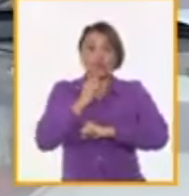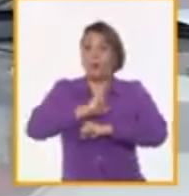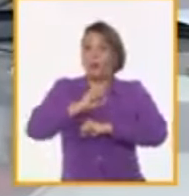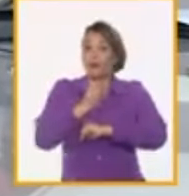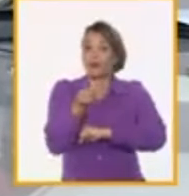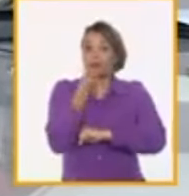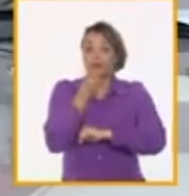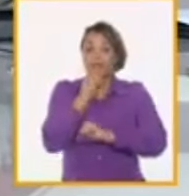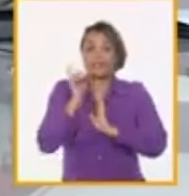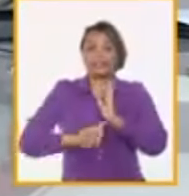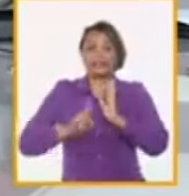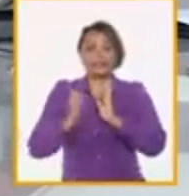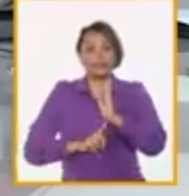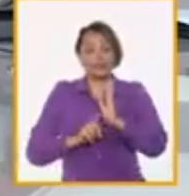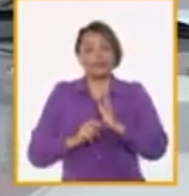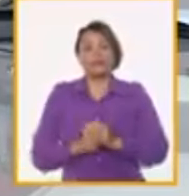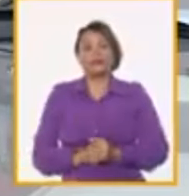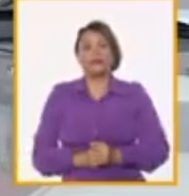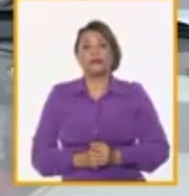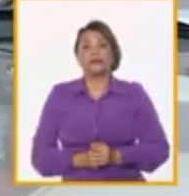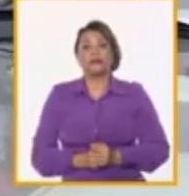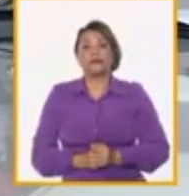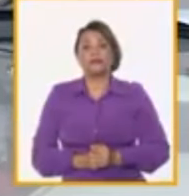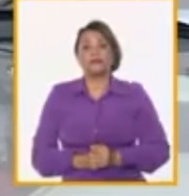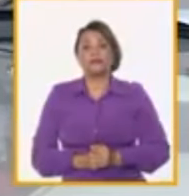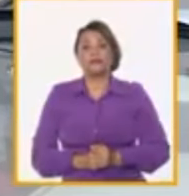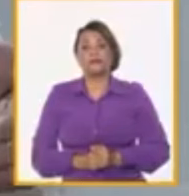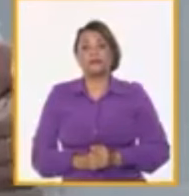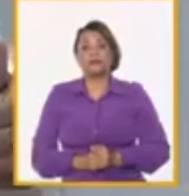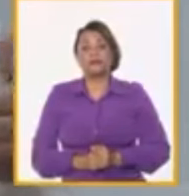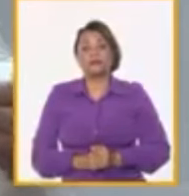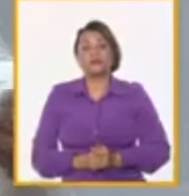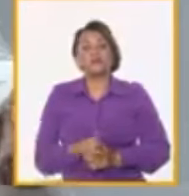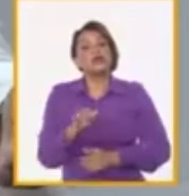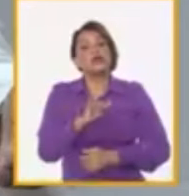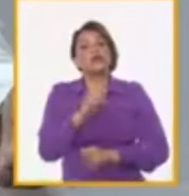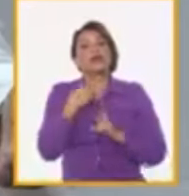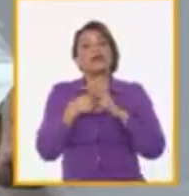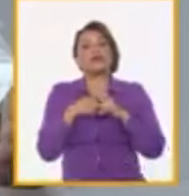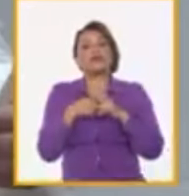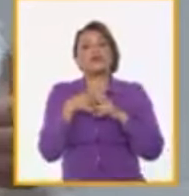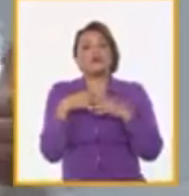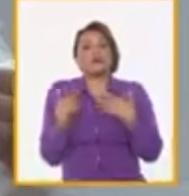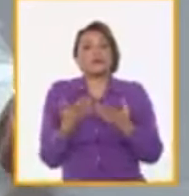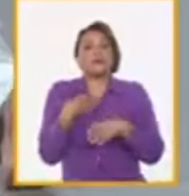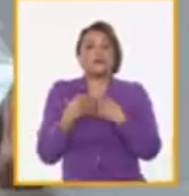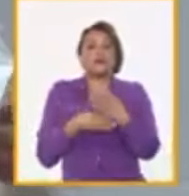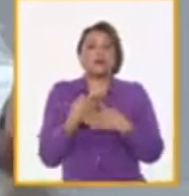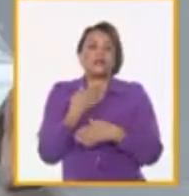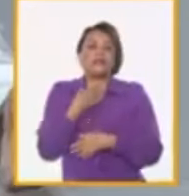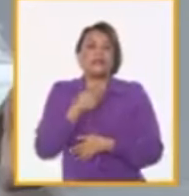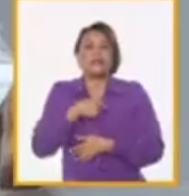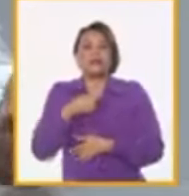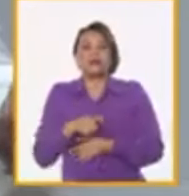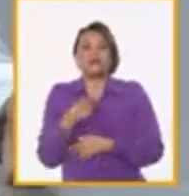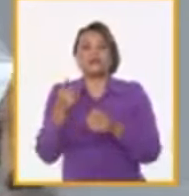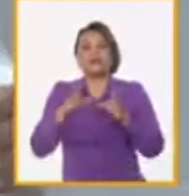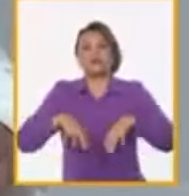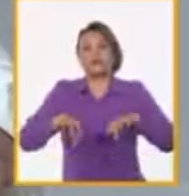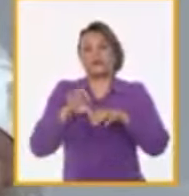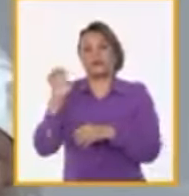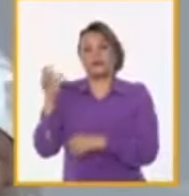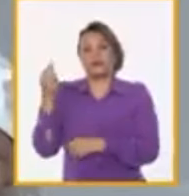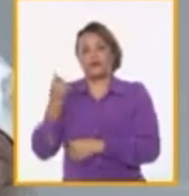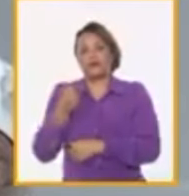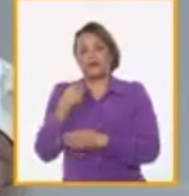energía eléctrica del país después de la población. Y también va a beneficiar la situación económica que tienen